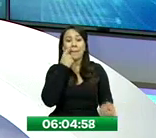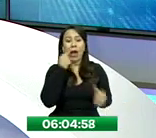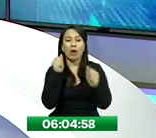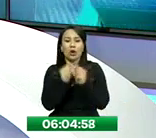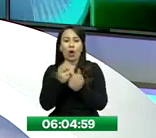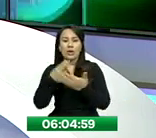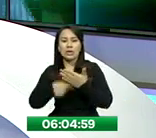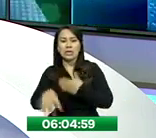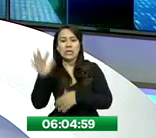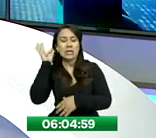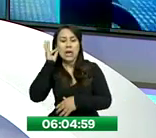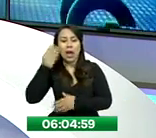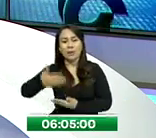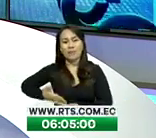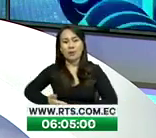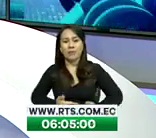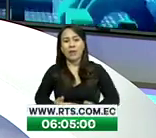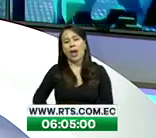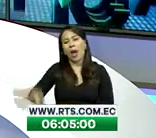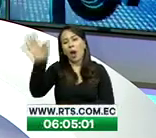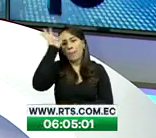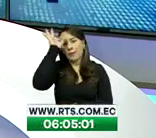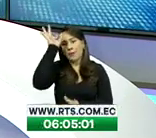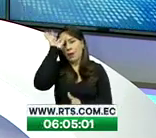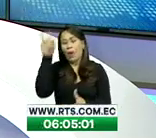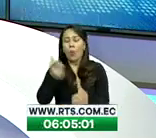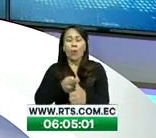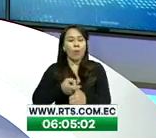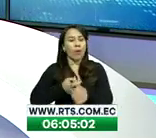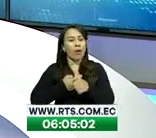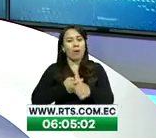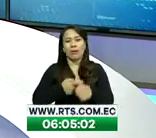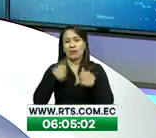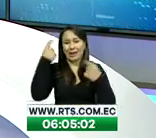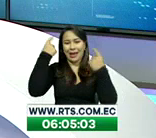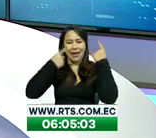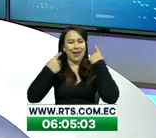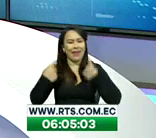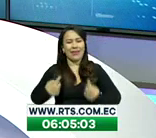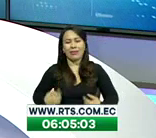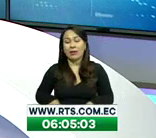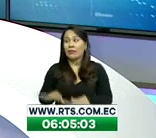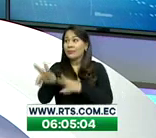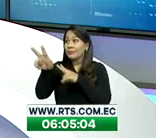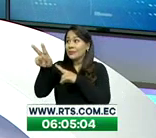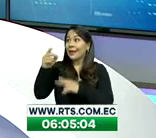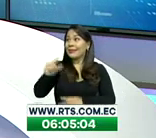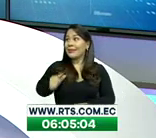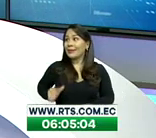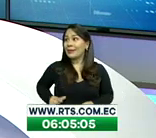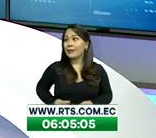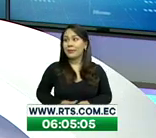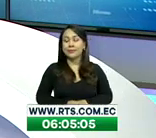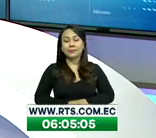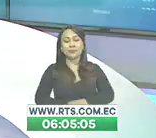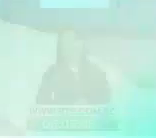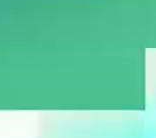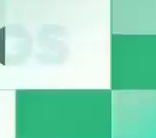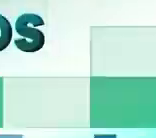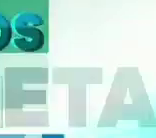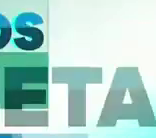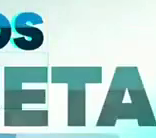su pequeña bebé quedaron gravemente heridos. Tenemos los detalles, presten mucha atención.